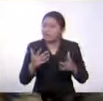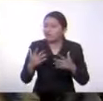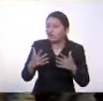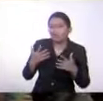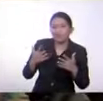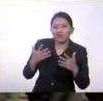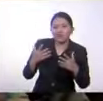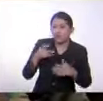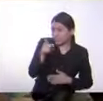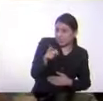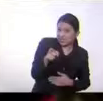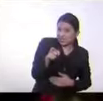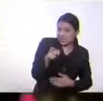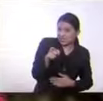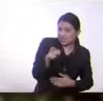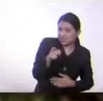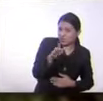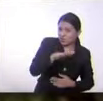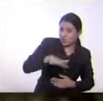aquel?